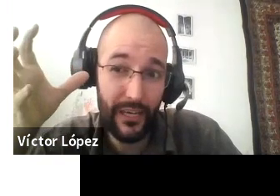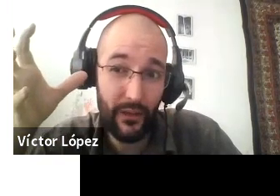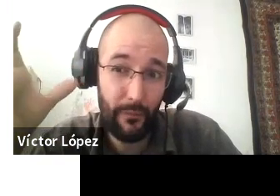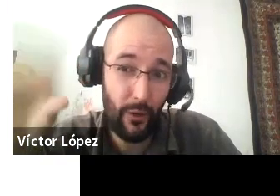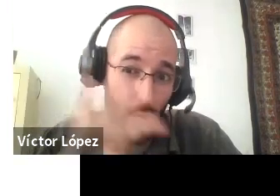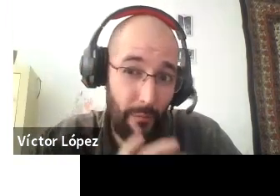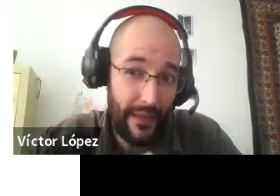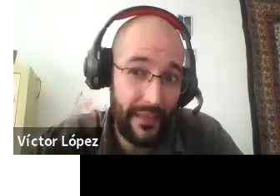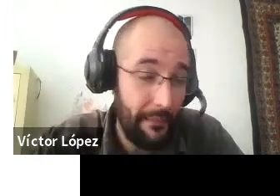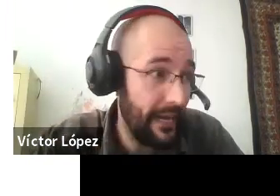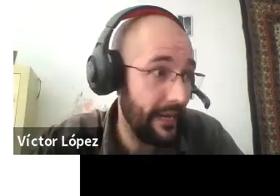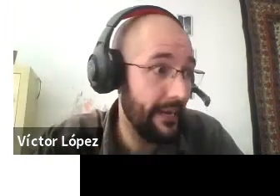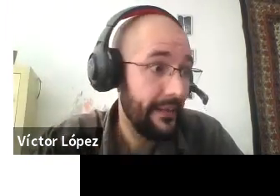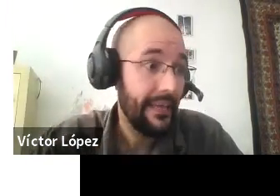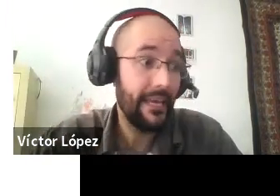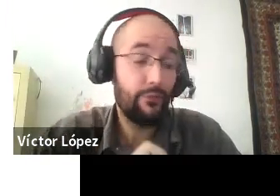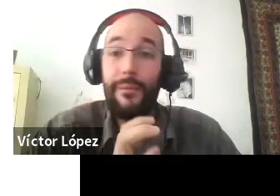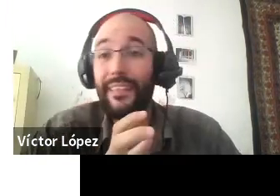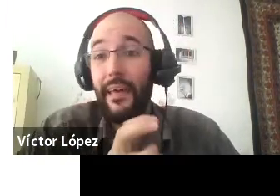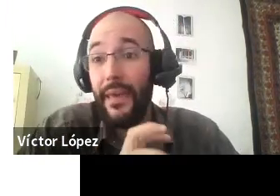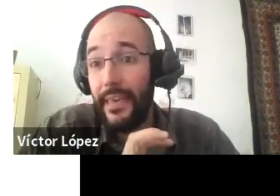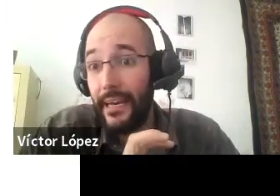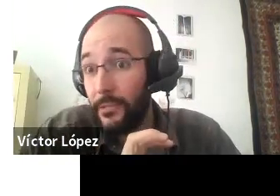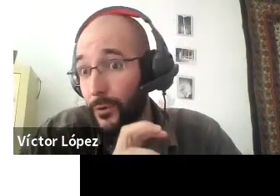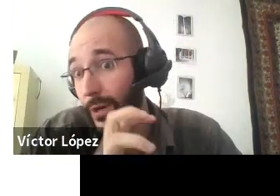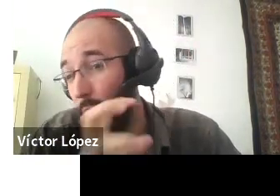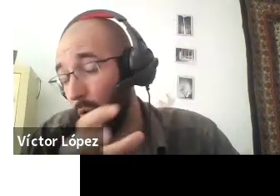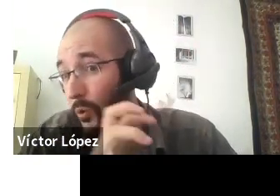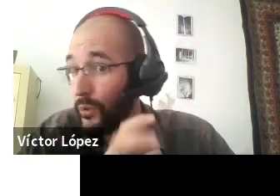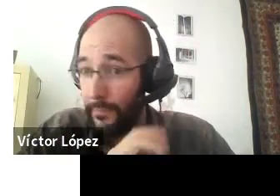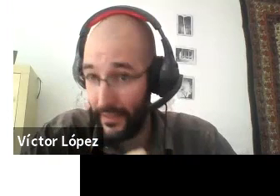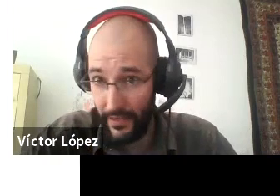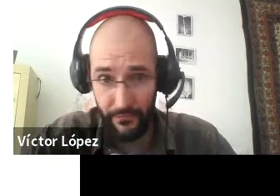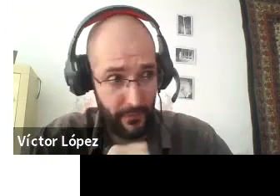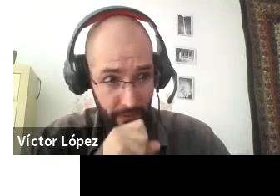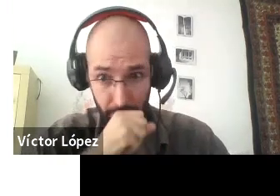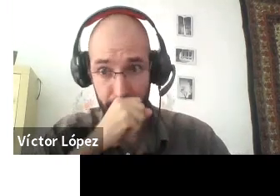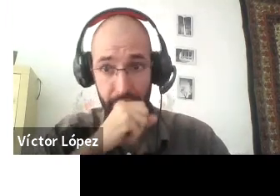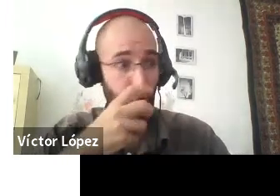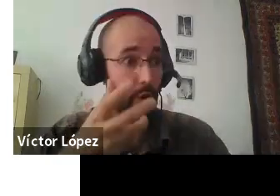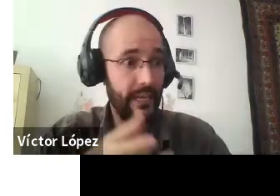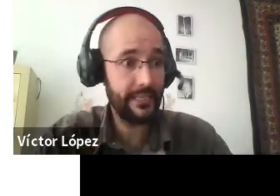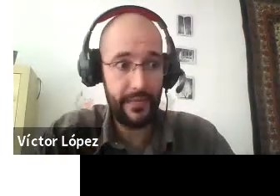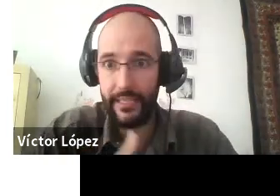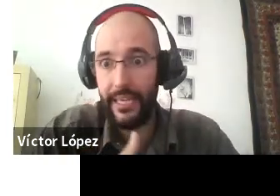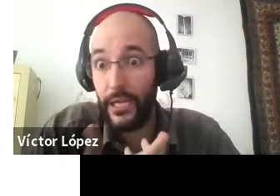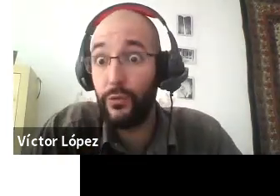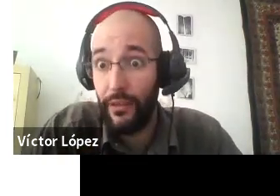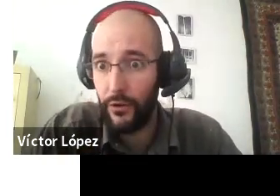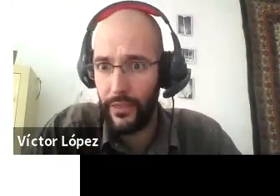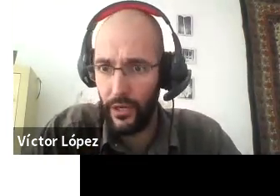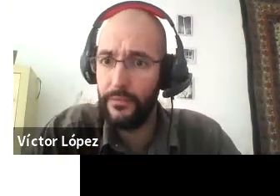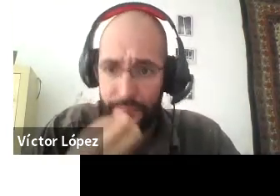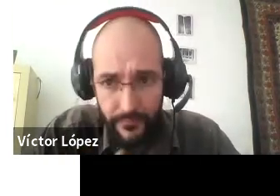dato cierto pero lo plantea mal, es una verdad a medias porque oculta parte de la información, o directamente es